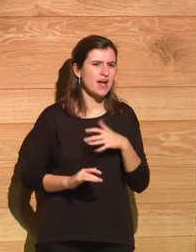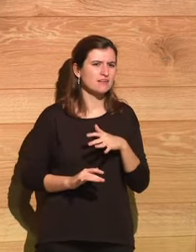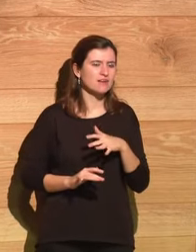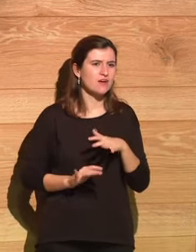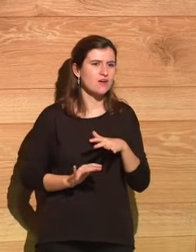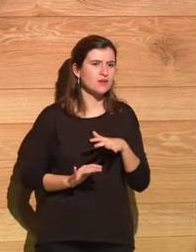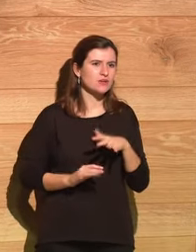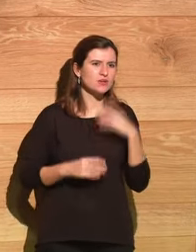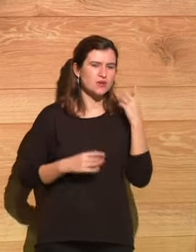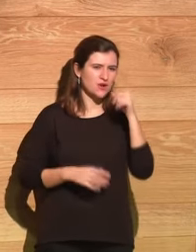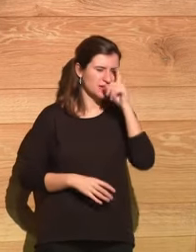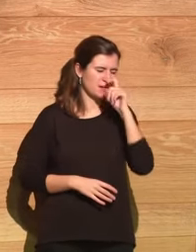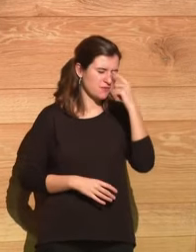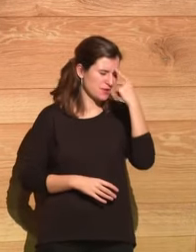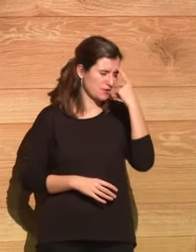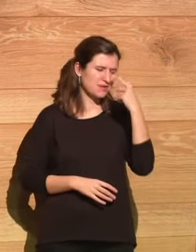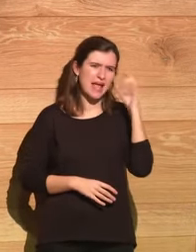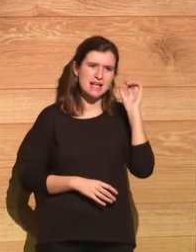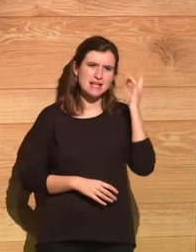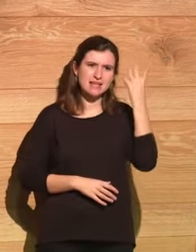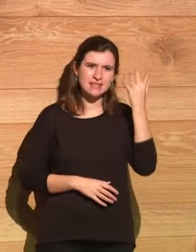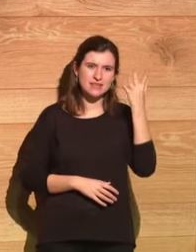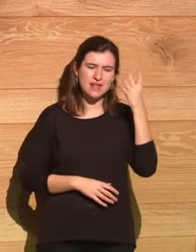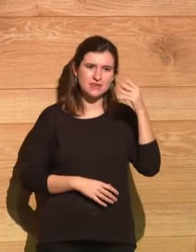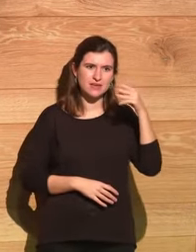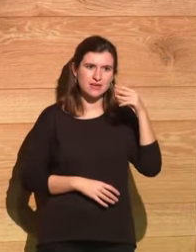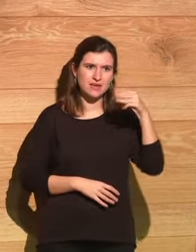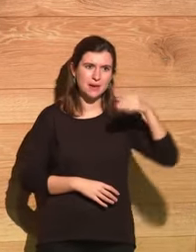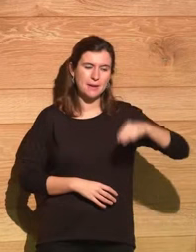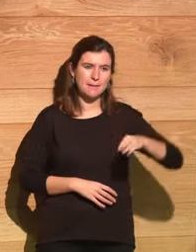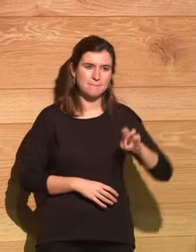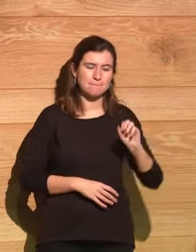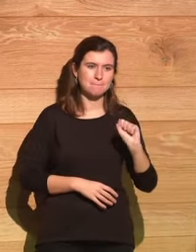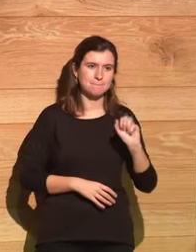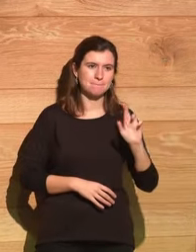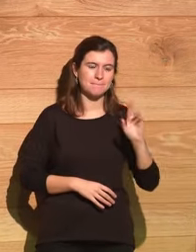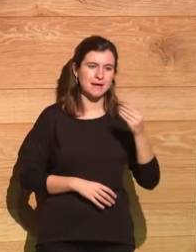esta idea que estaba en Marvel Moreno, que estaba